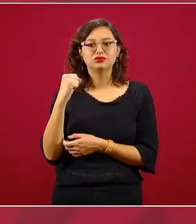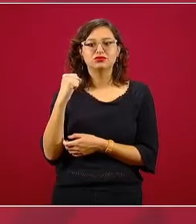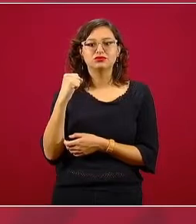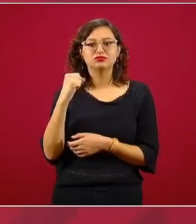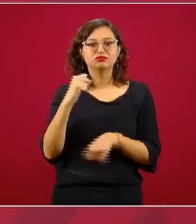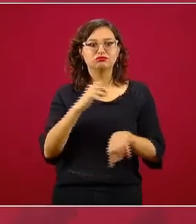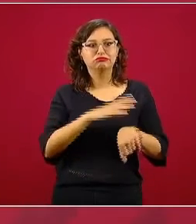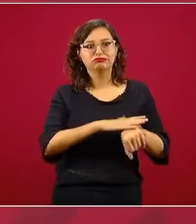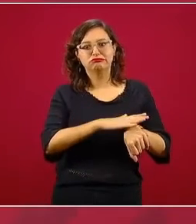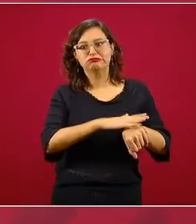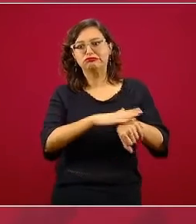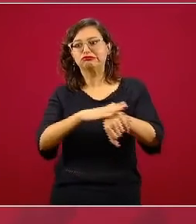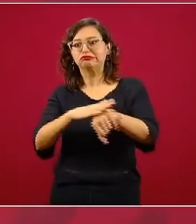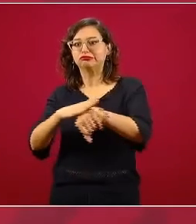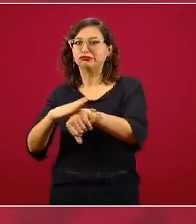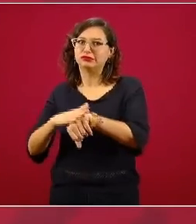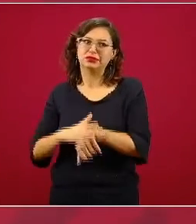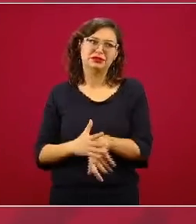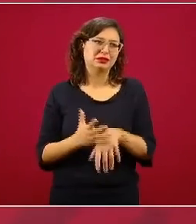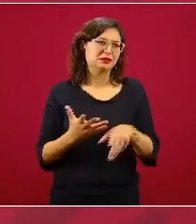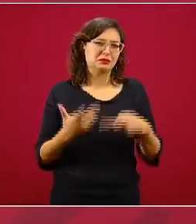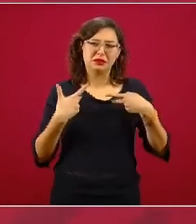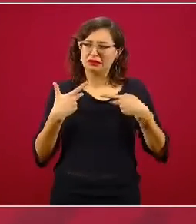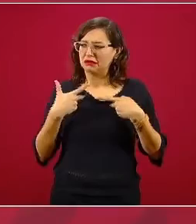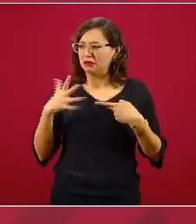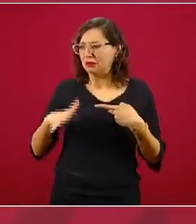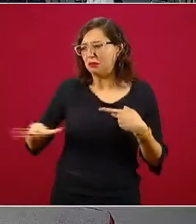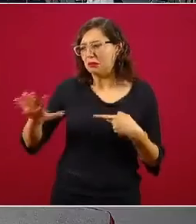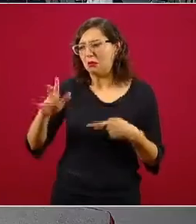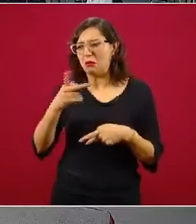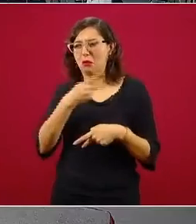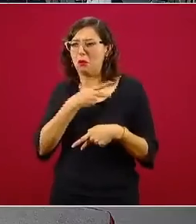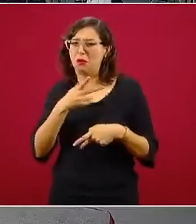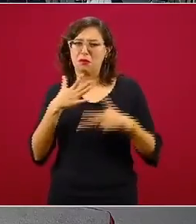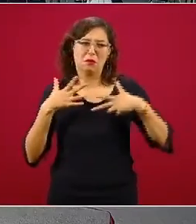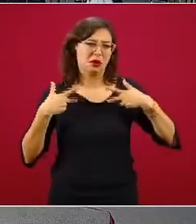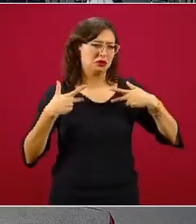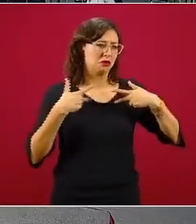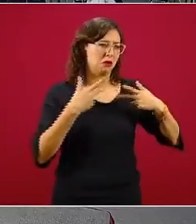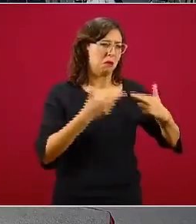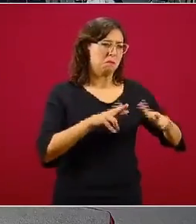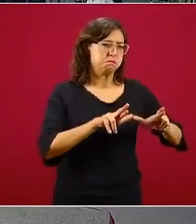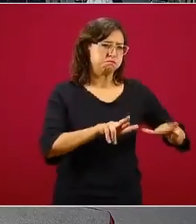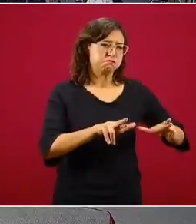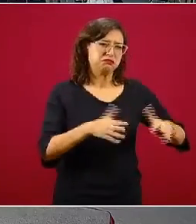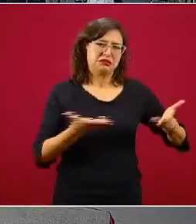llamaba a que se moderara la indigencia y la opulencia.